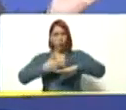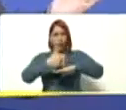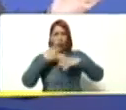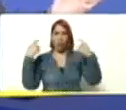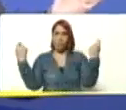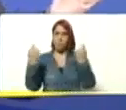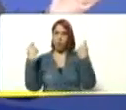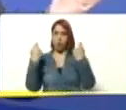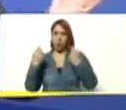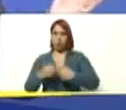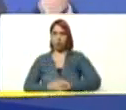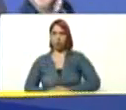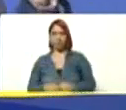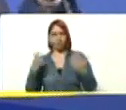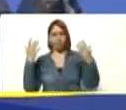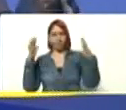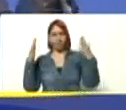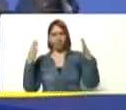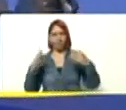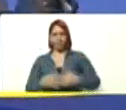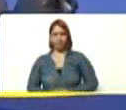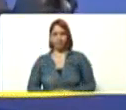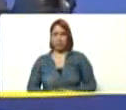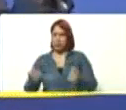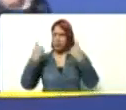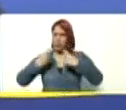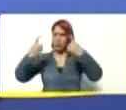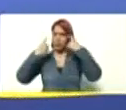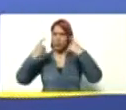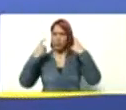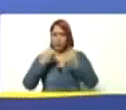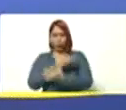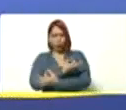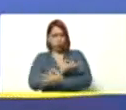popular, esta cátedra